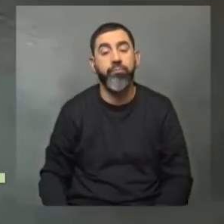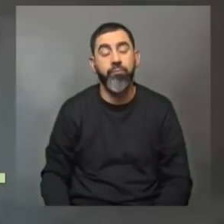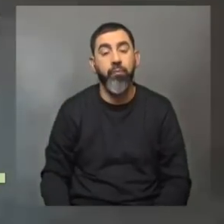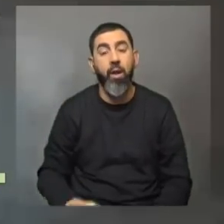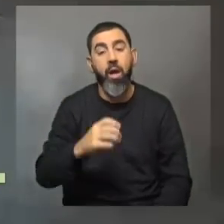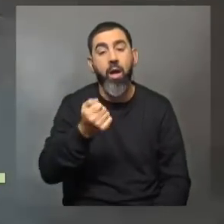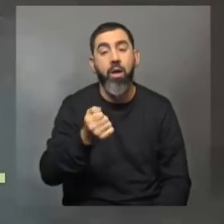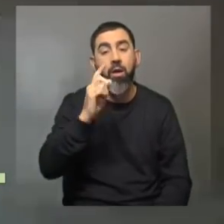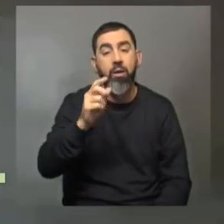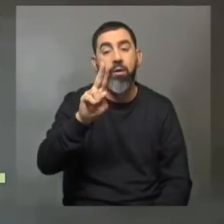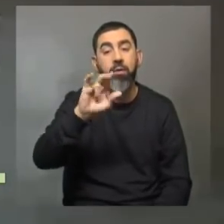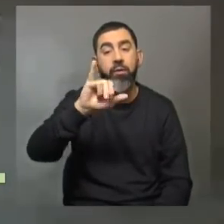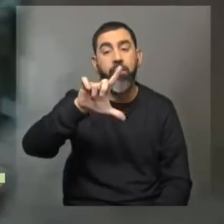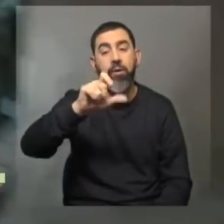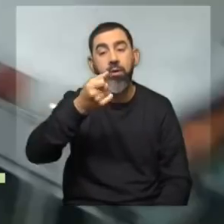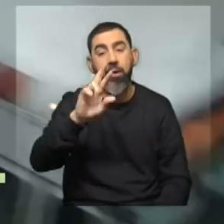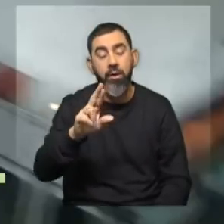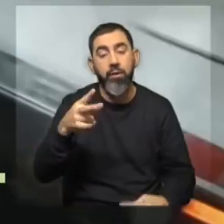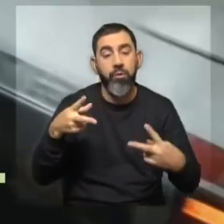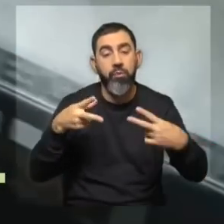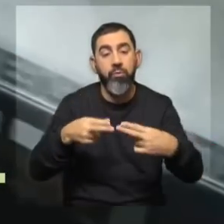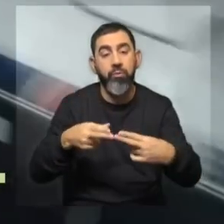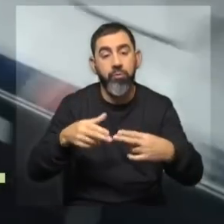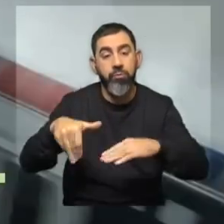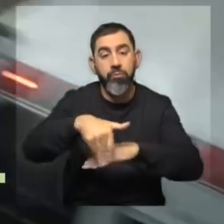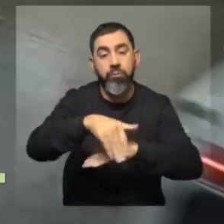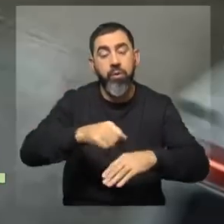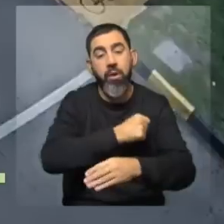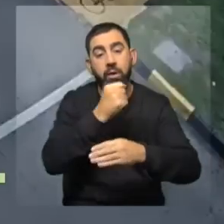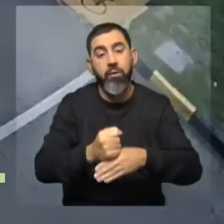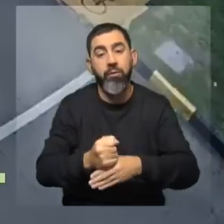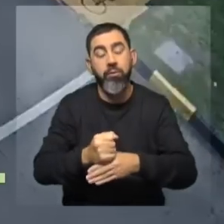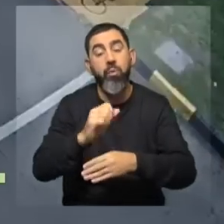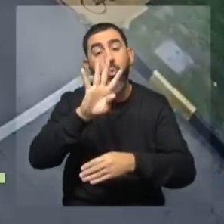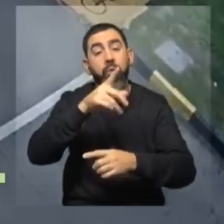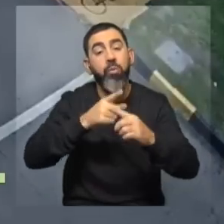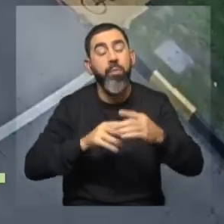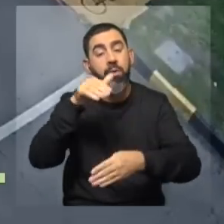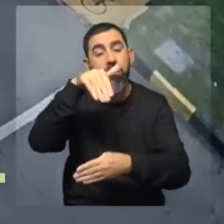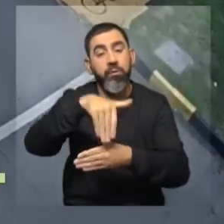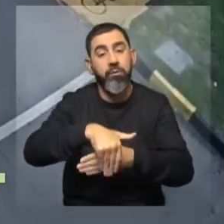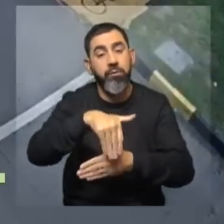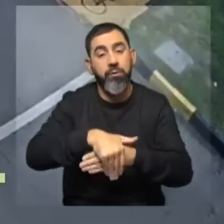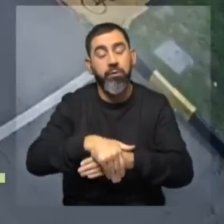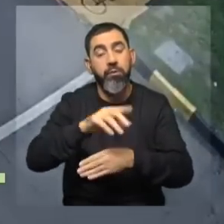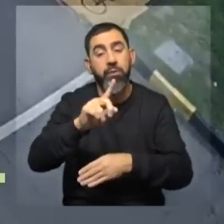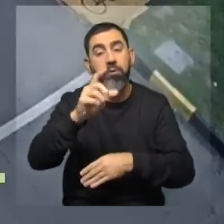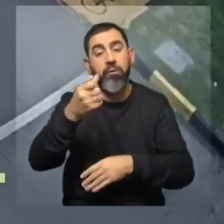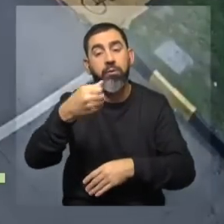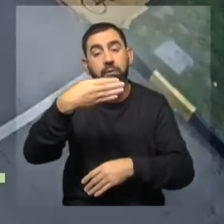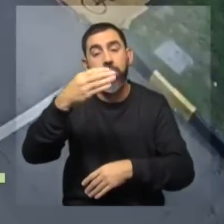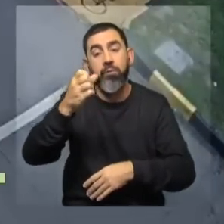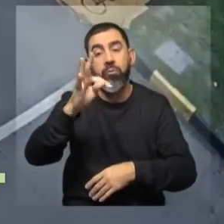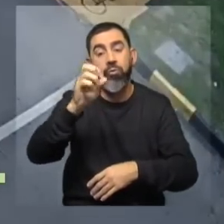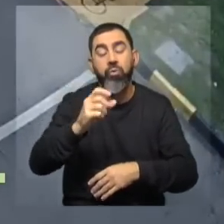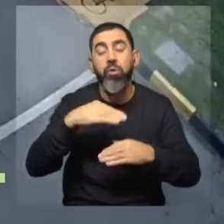Aguilar Entre José yauri y Jaime sudáñez va a estar interrumpida la circulación hasta las cuatro y media de la tarde y gaboto entre canelones